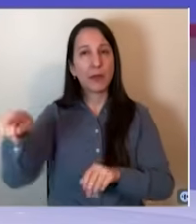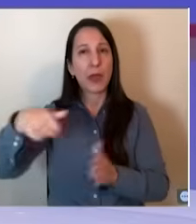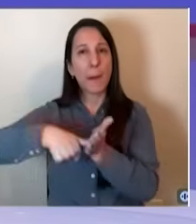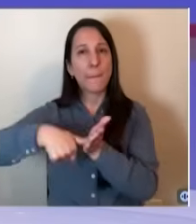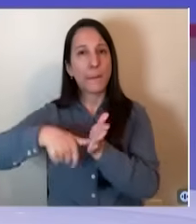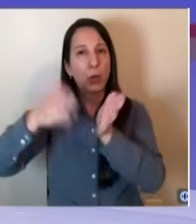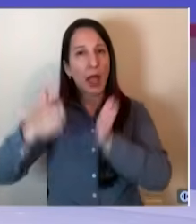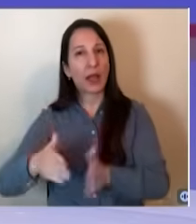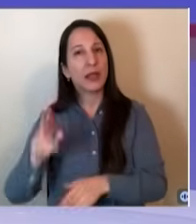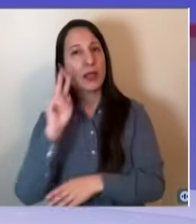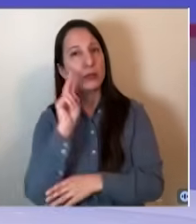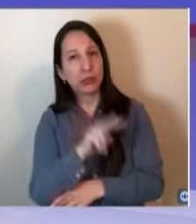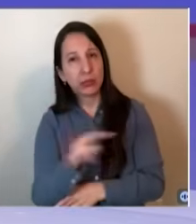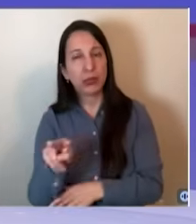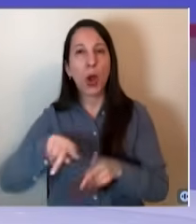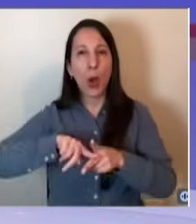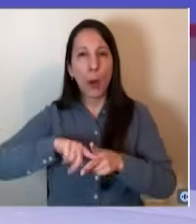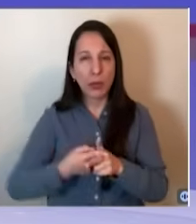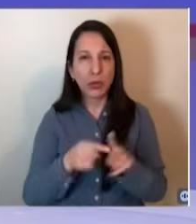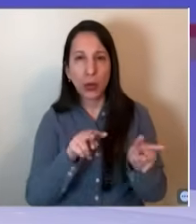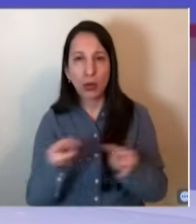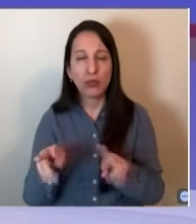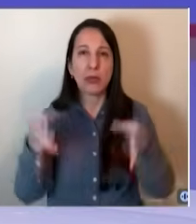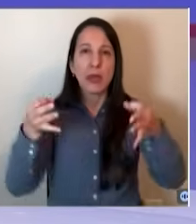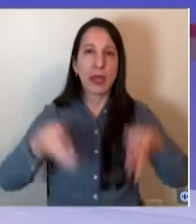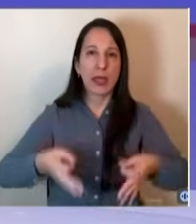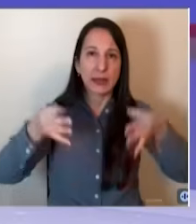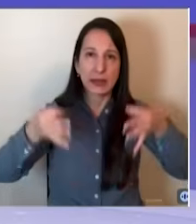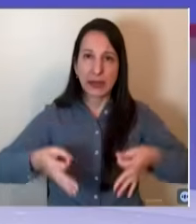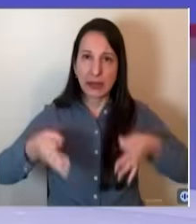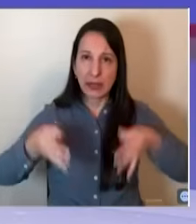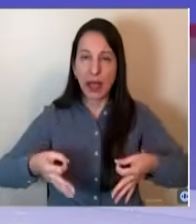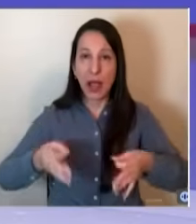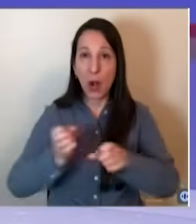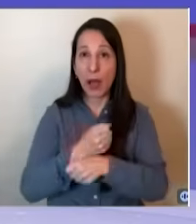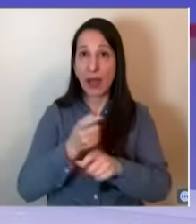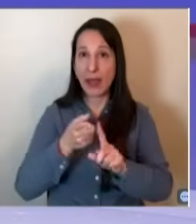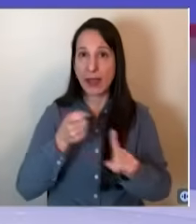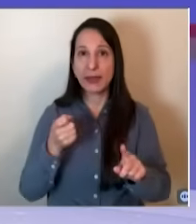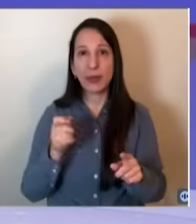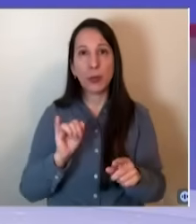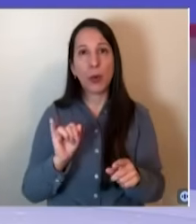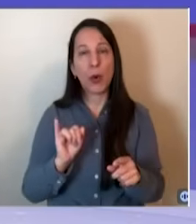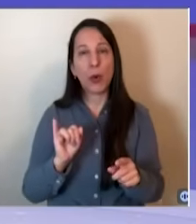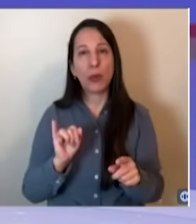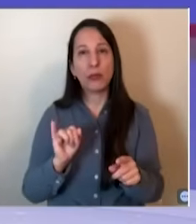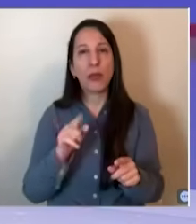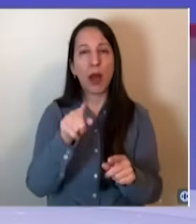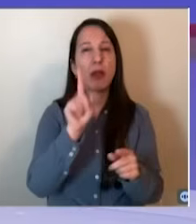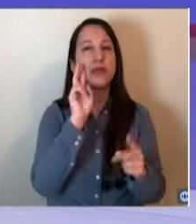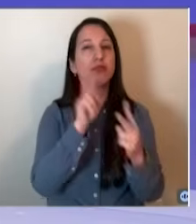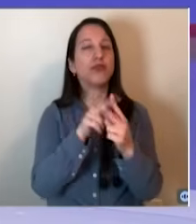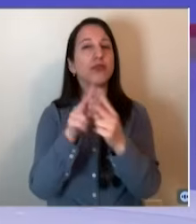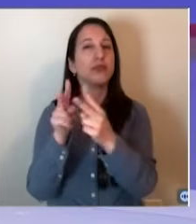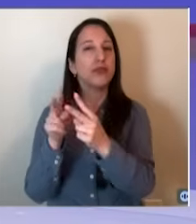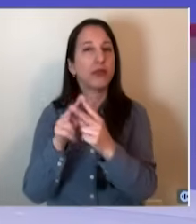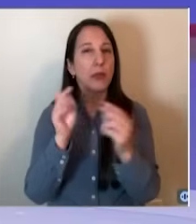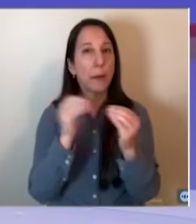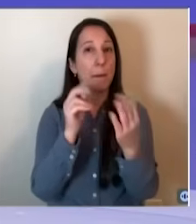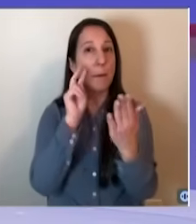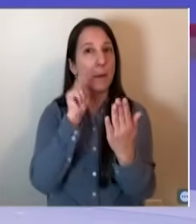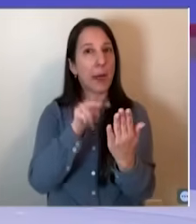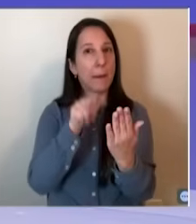están empezando a tomar decisiones, pero lo hacen desde lo que es más familiar, más visible, eso es obvio,